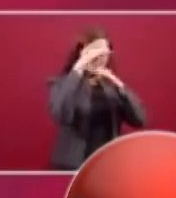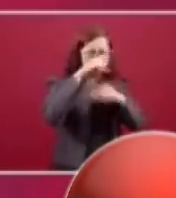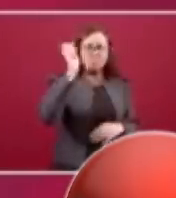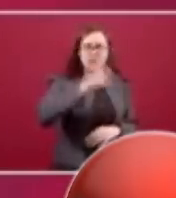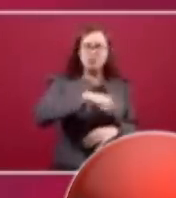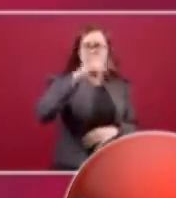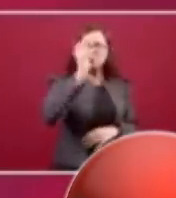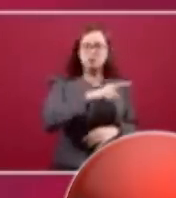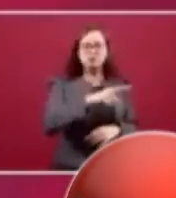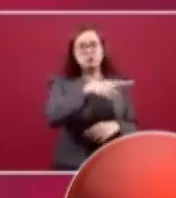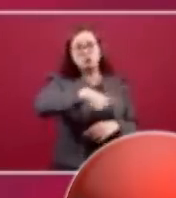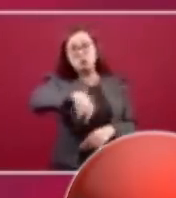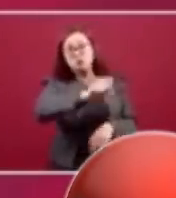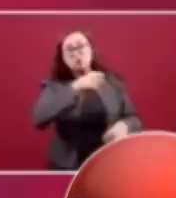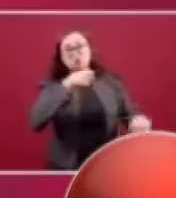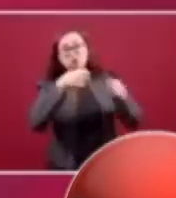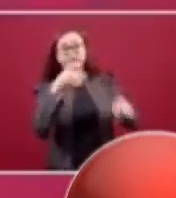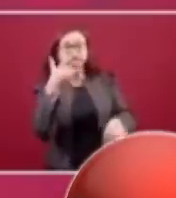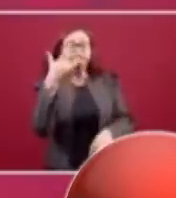No